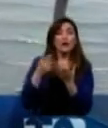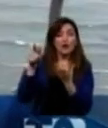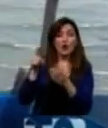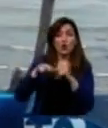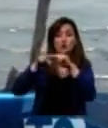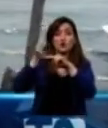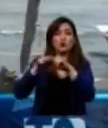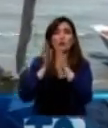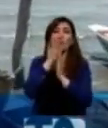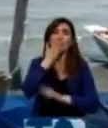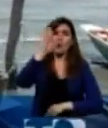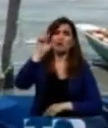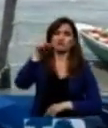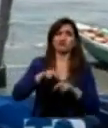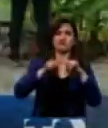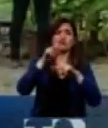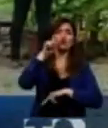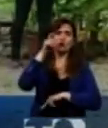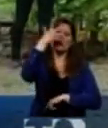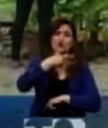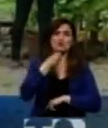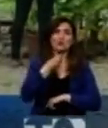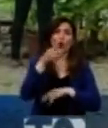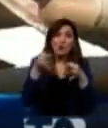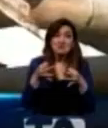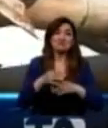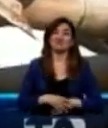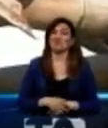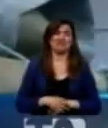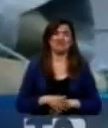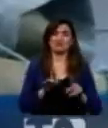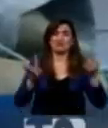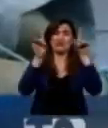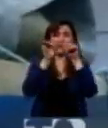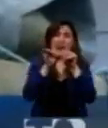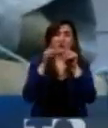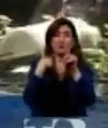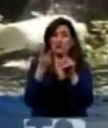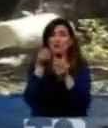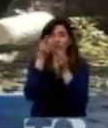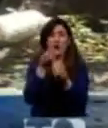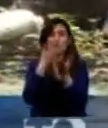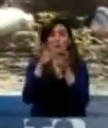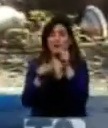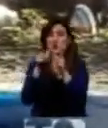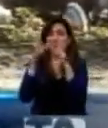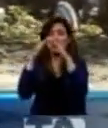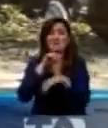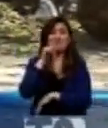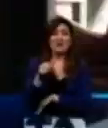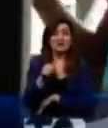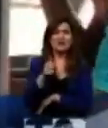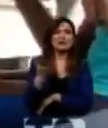sitio turístico, pero nada de eso se cumplió. Todos estos datos fríos contienen una terrible realidad y nos lleva